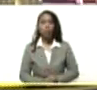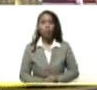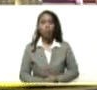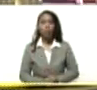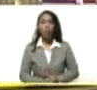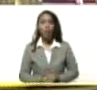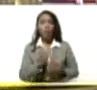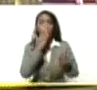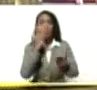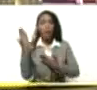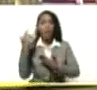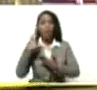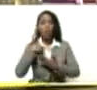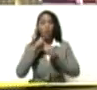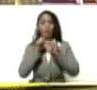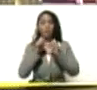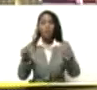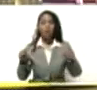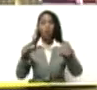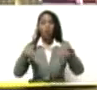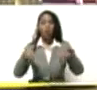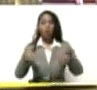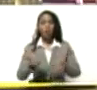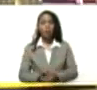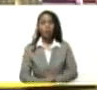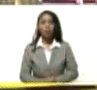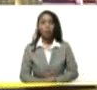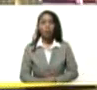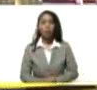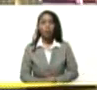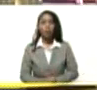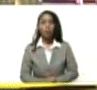Y allí fijo yo, hoy,